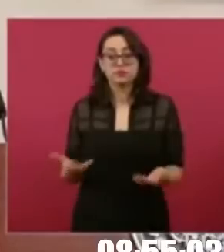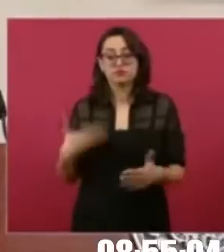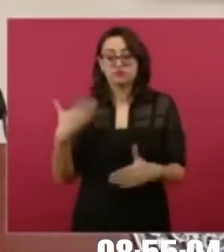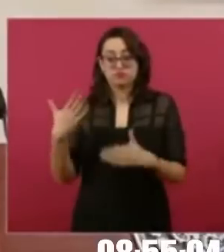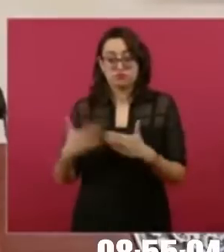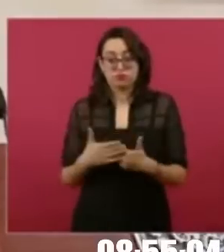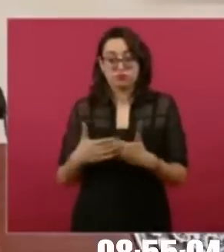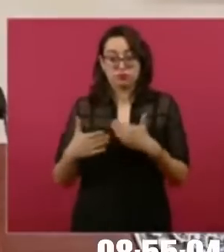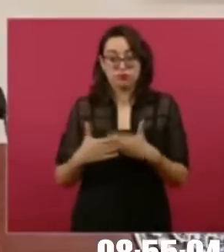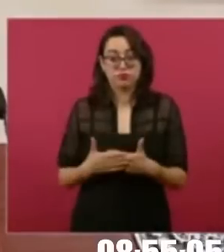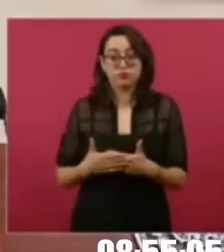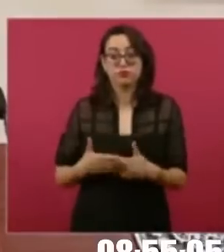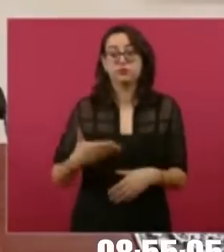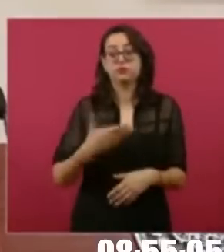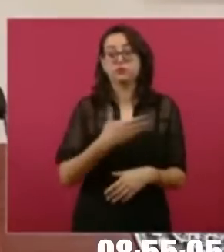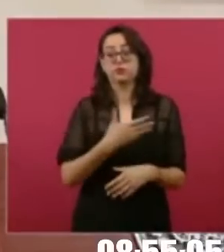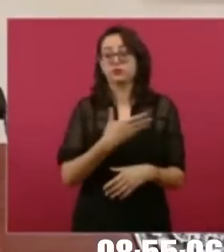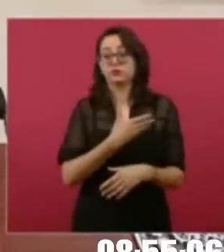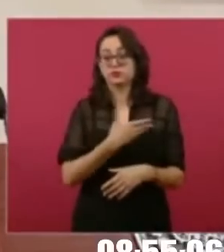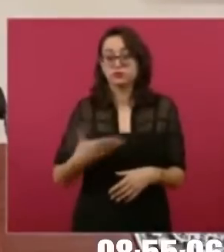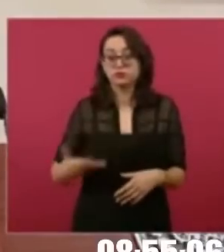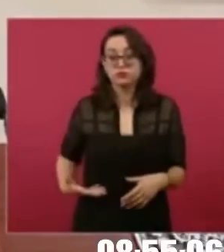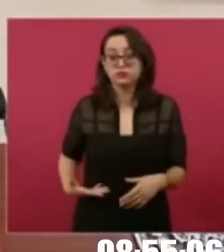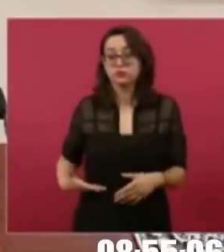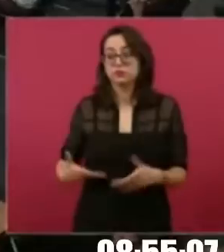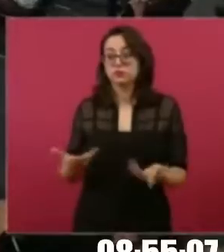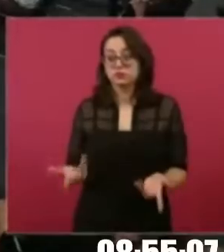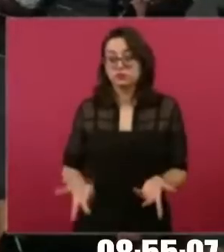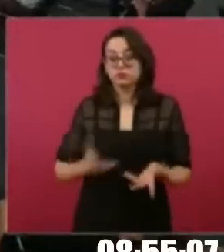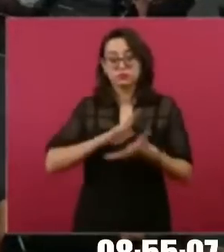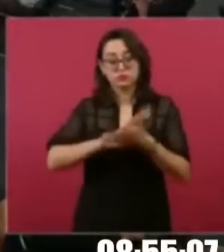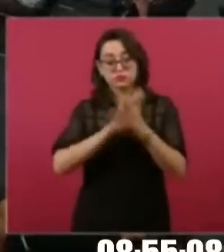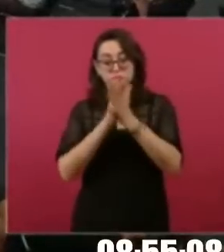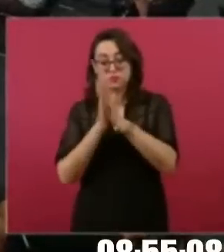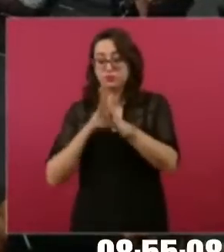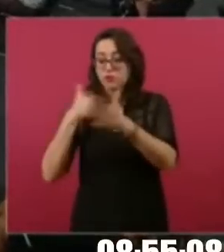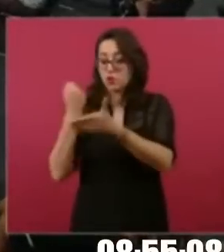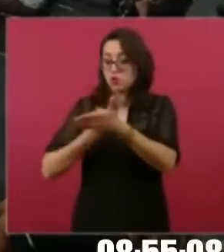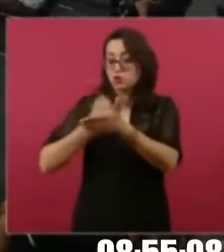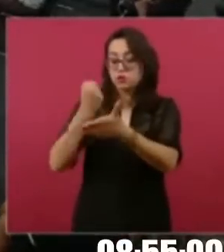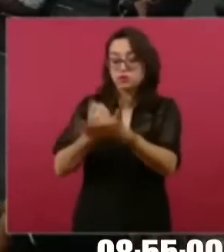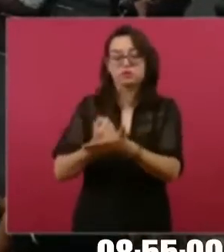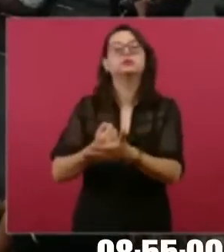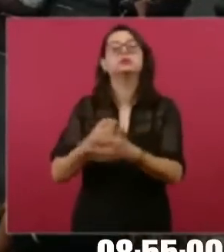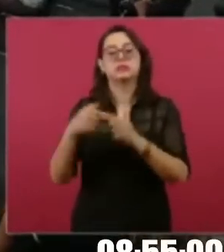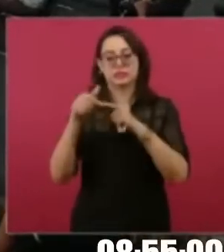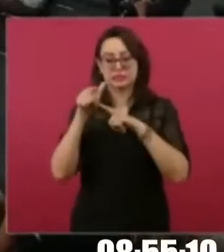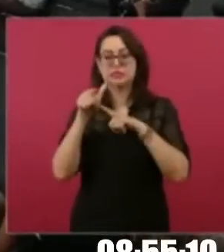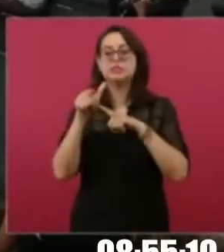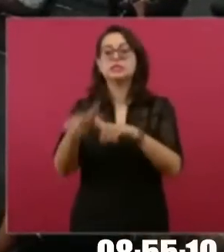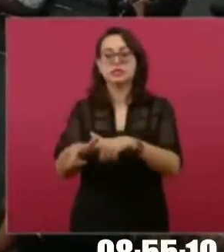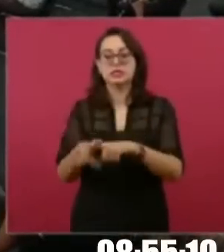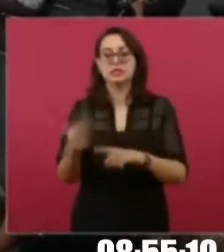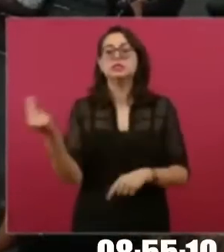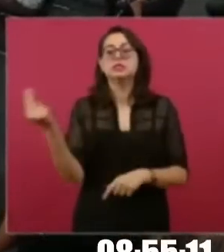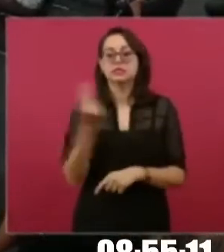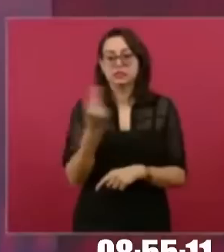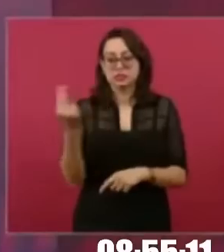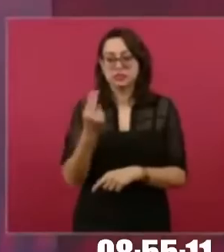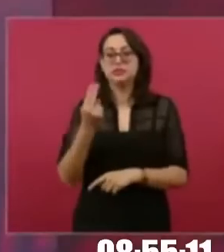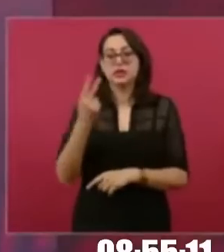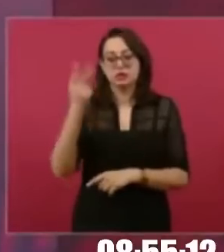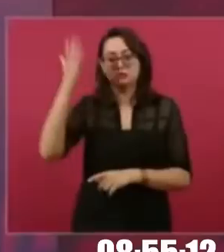la transformación Va a continuar y requiere de